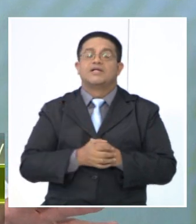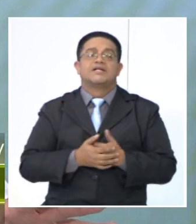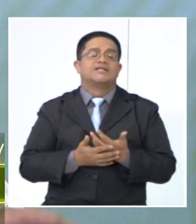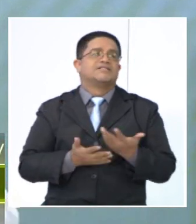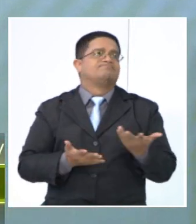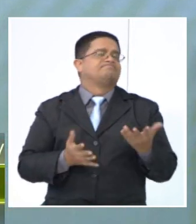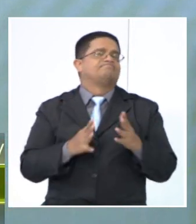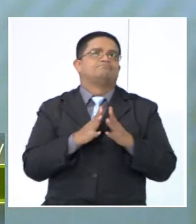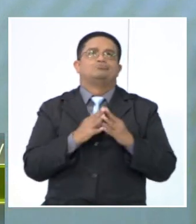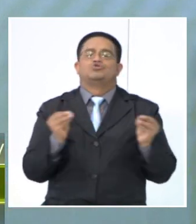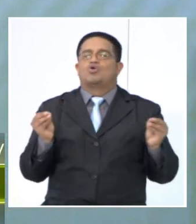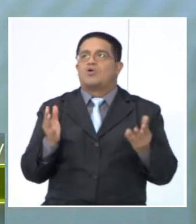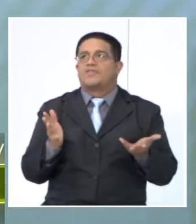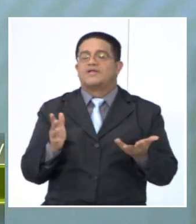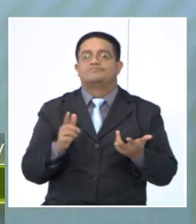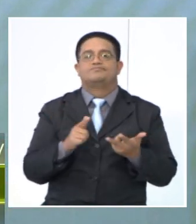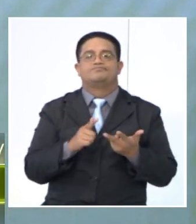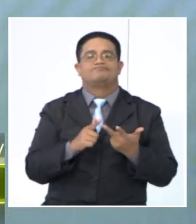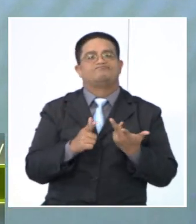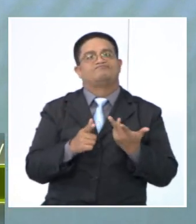por todas las vías, rectal,